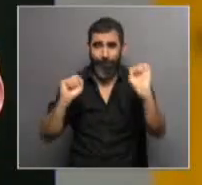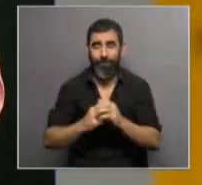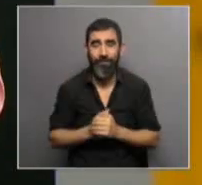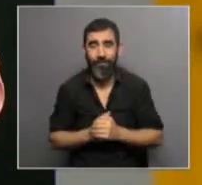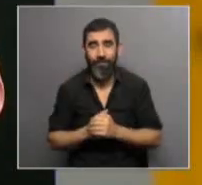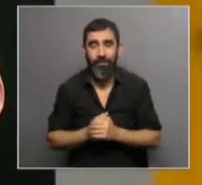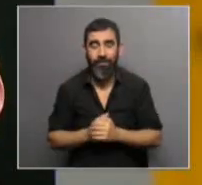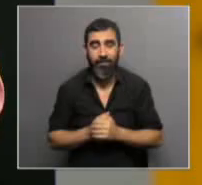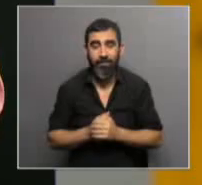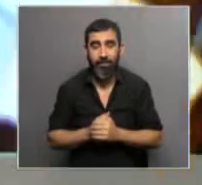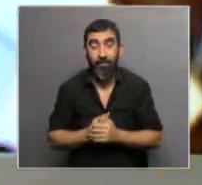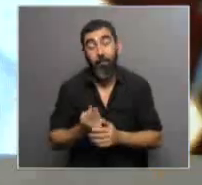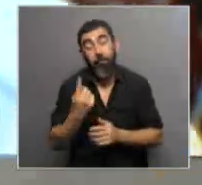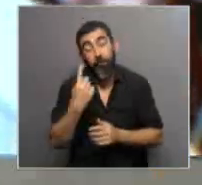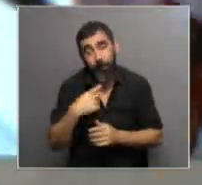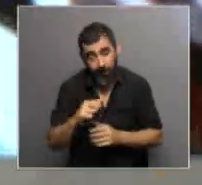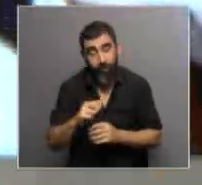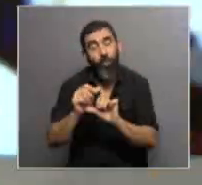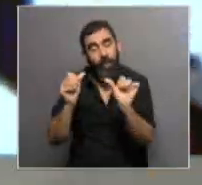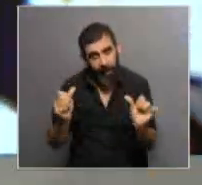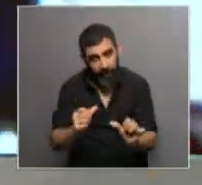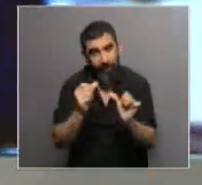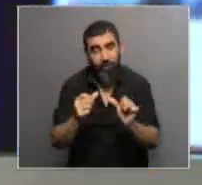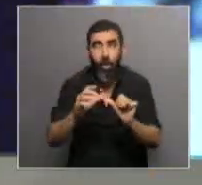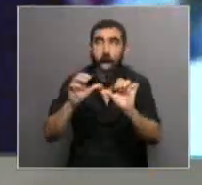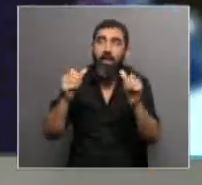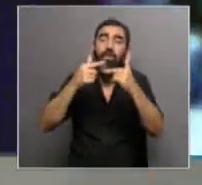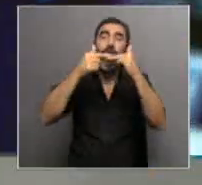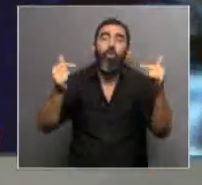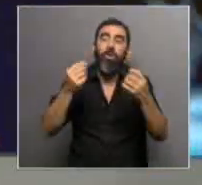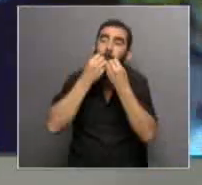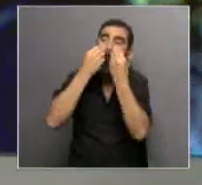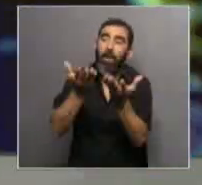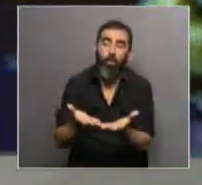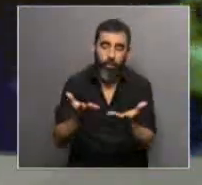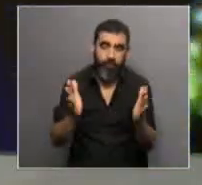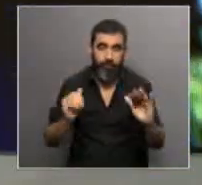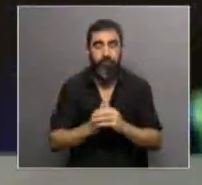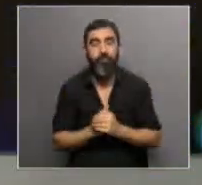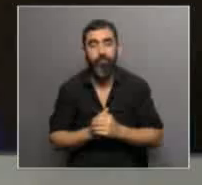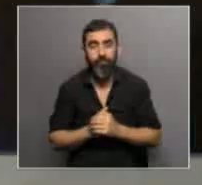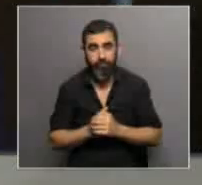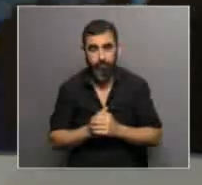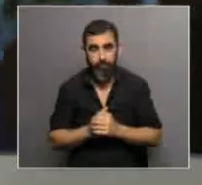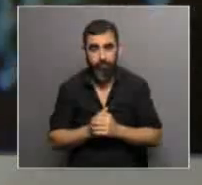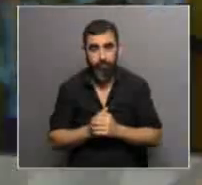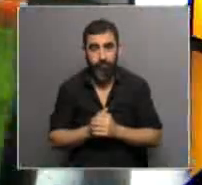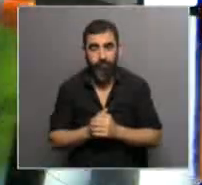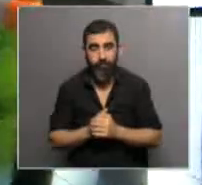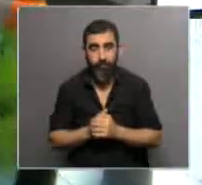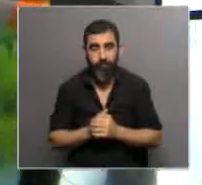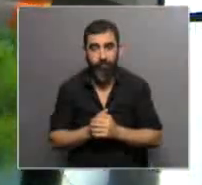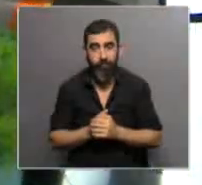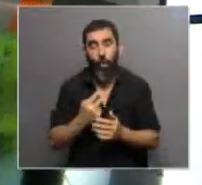tenga género que se hicieran cosas que están mejorando lo que ocurre déjame decir dos cosas sobre eso mismo